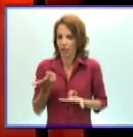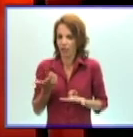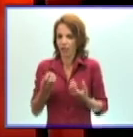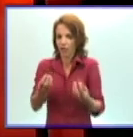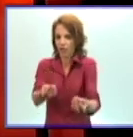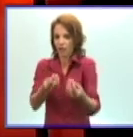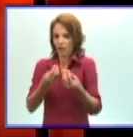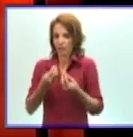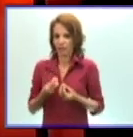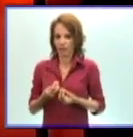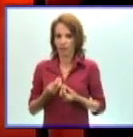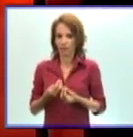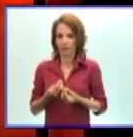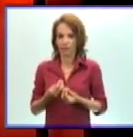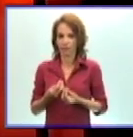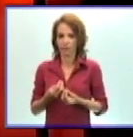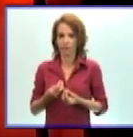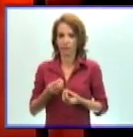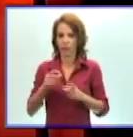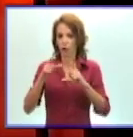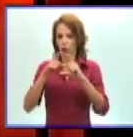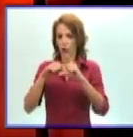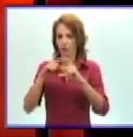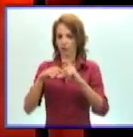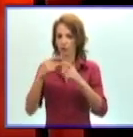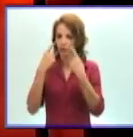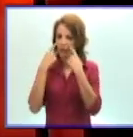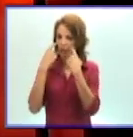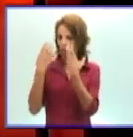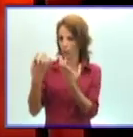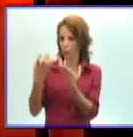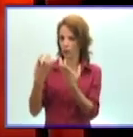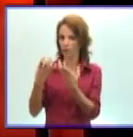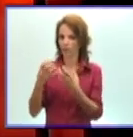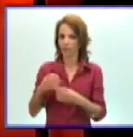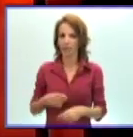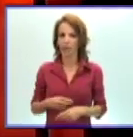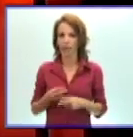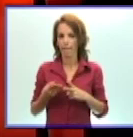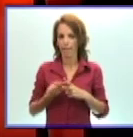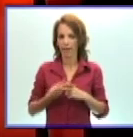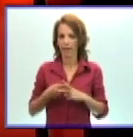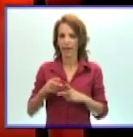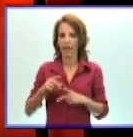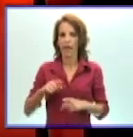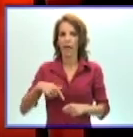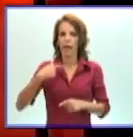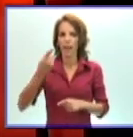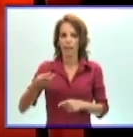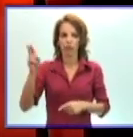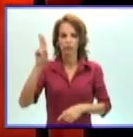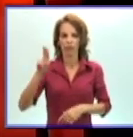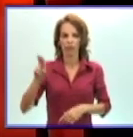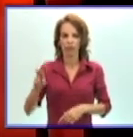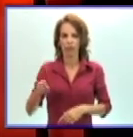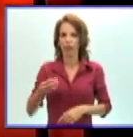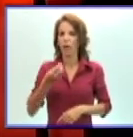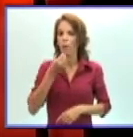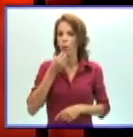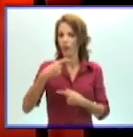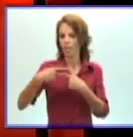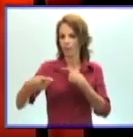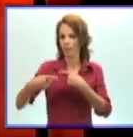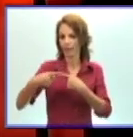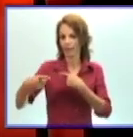conocimientos importantes para en la próxima unidad ustedes puedan continuar midiendo y viendo